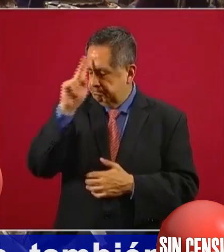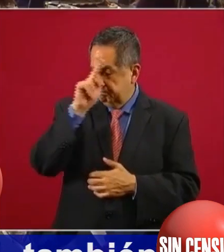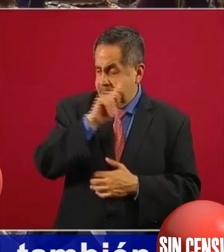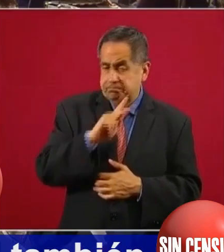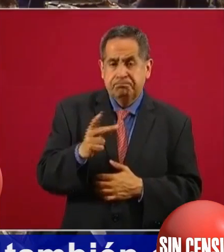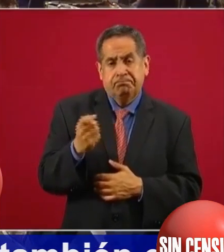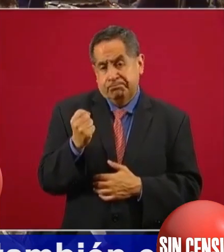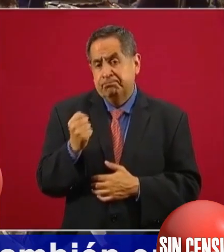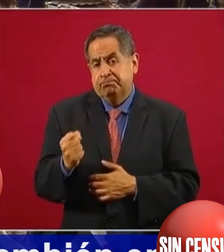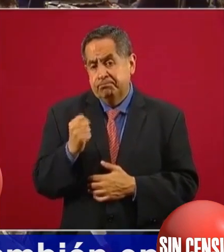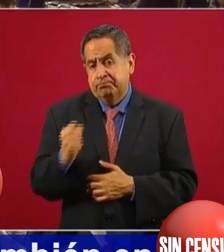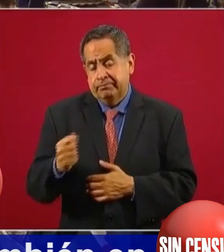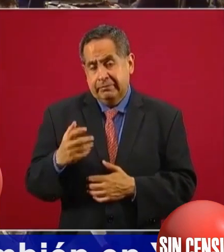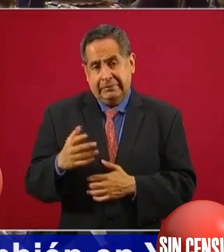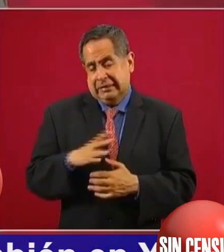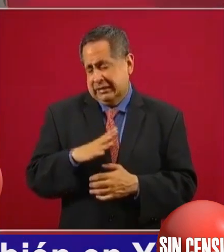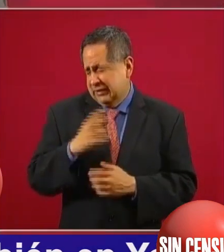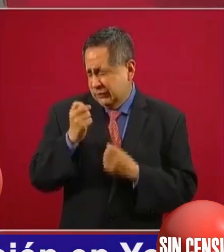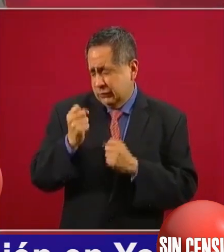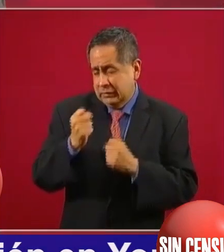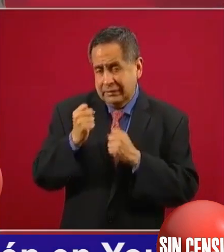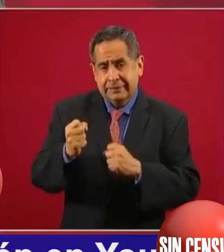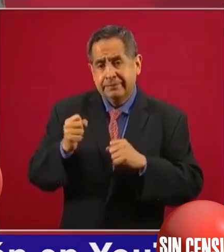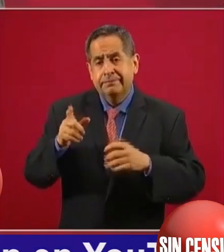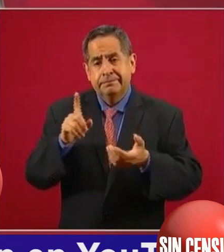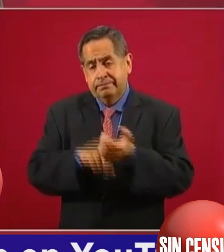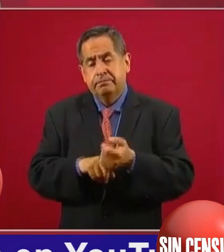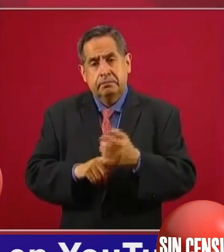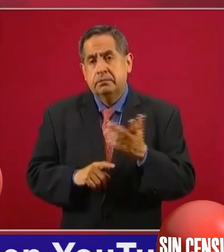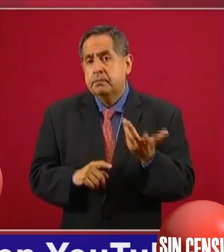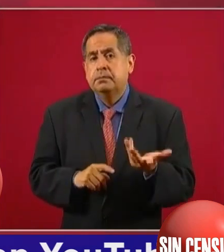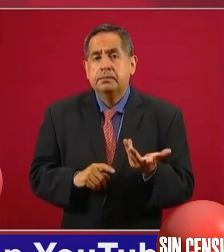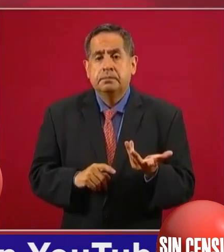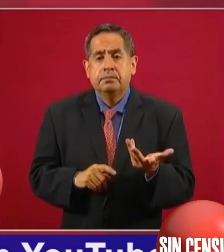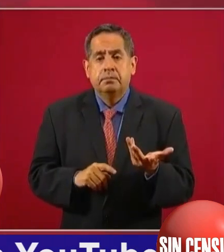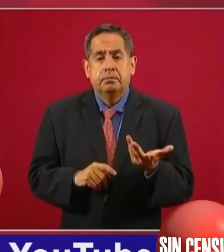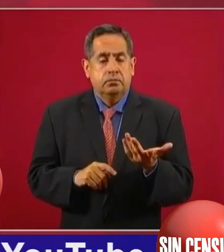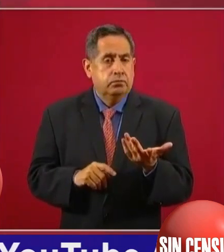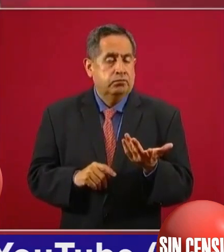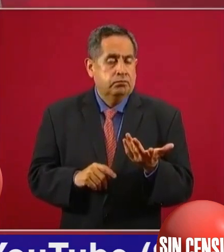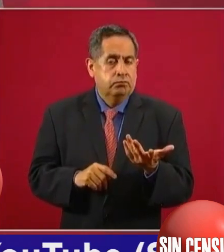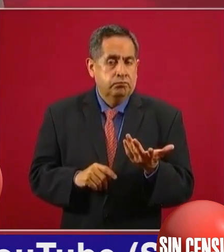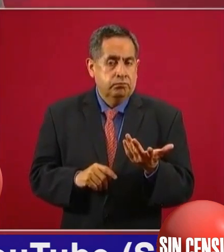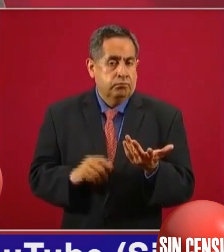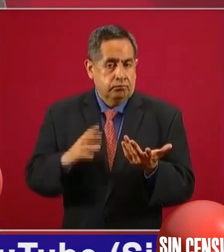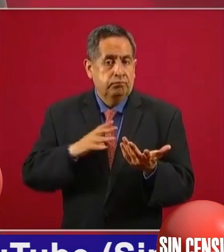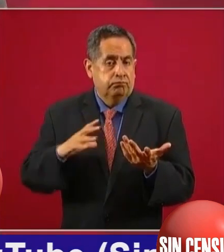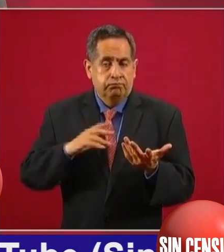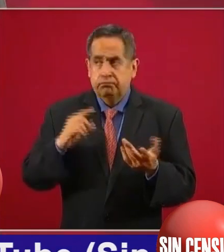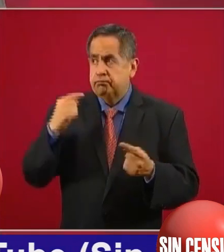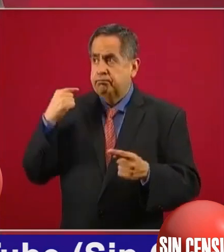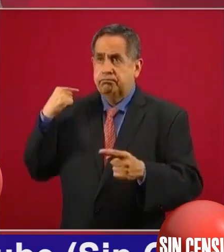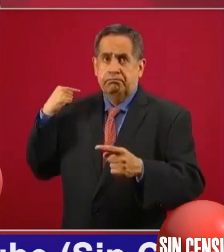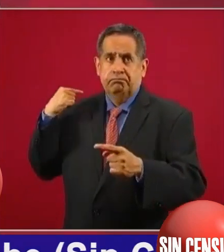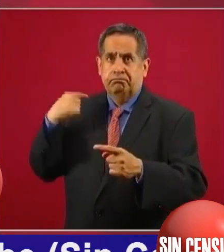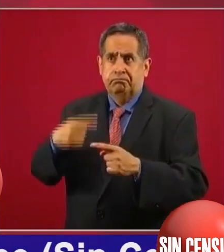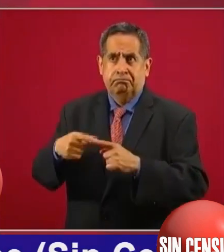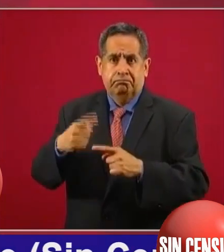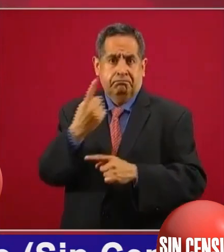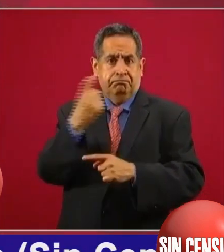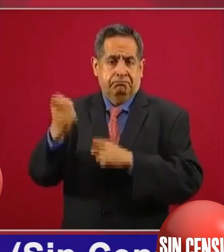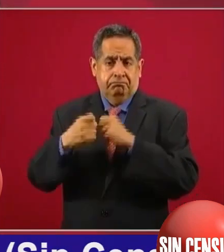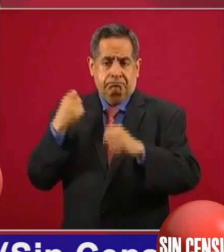más profunda que se haya presentado en los últimos 100